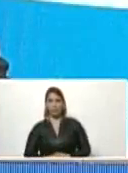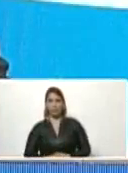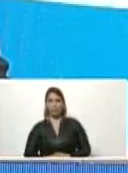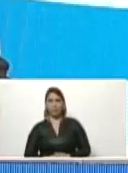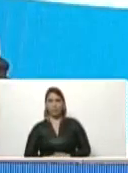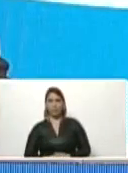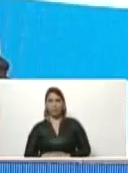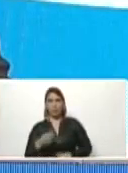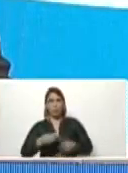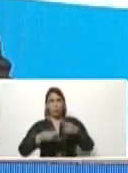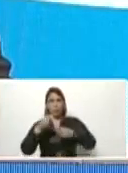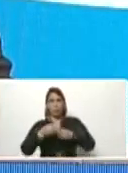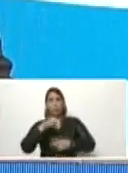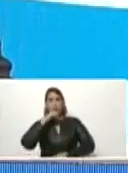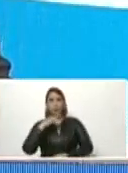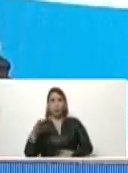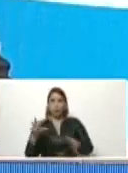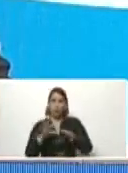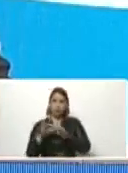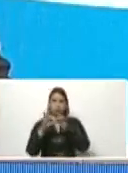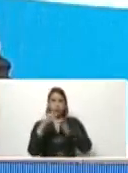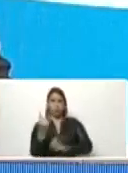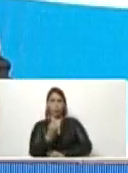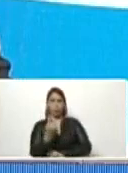Y construyeron una historia única